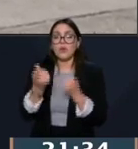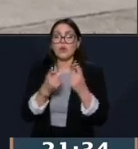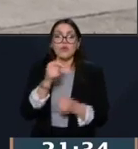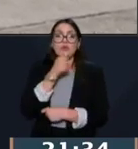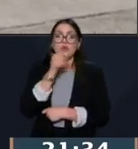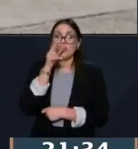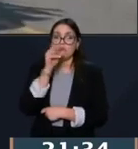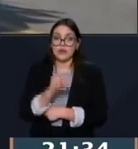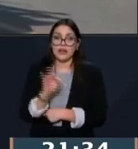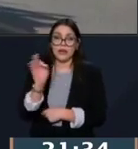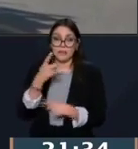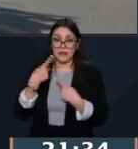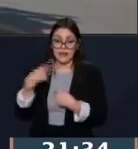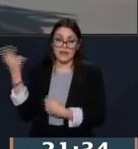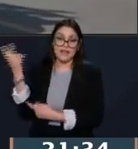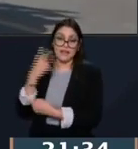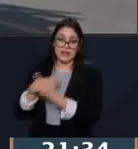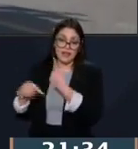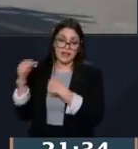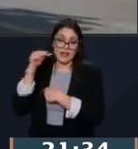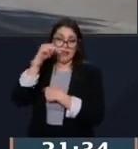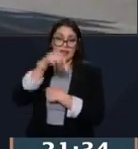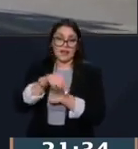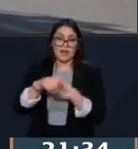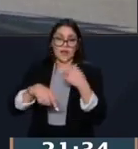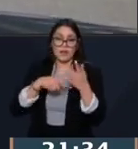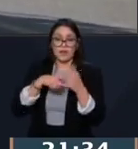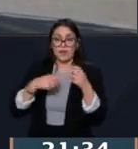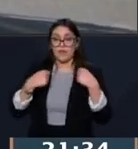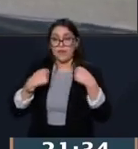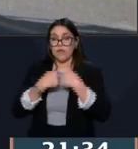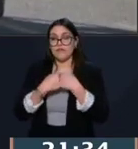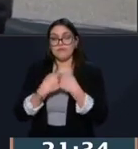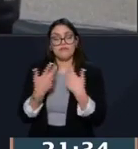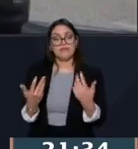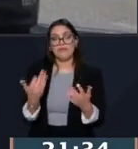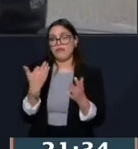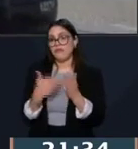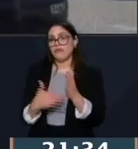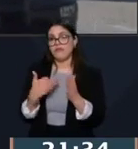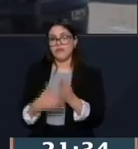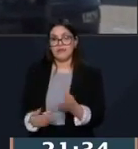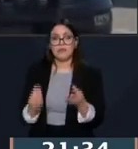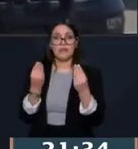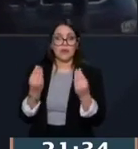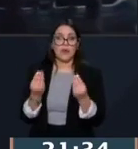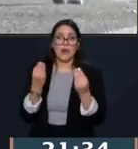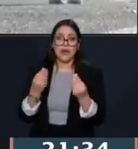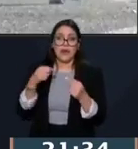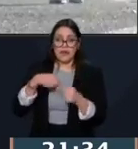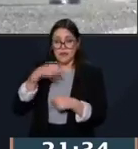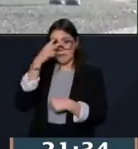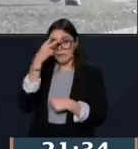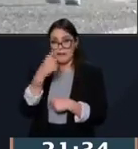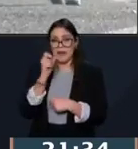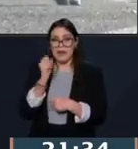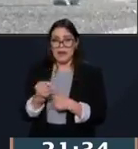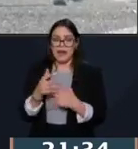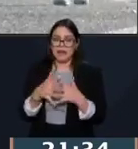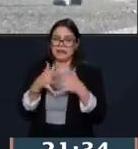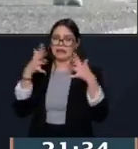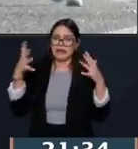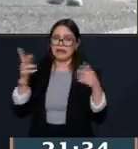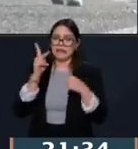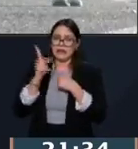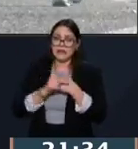lleguen a llegar, por ejemplo, a esta frontera, les falta mucho, un kilometraje de un país enorme que es el nuestro, y en